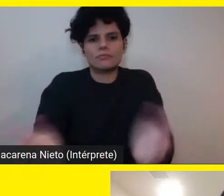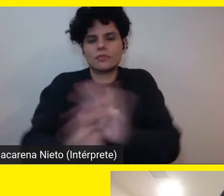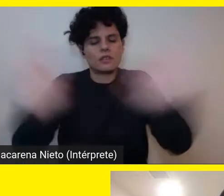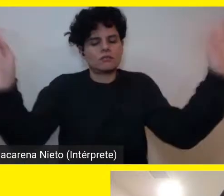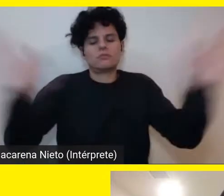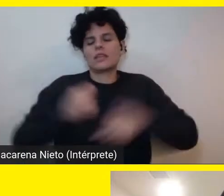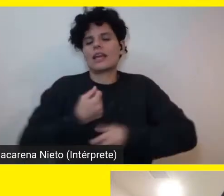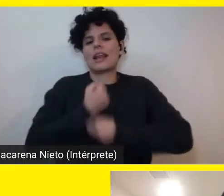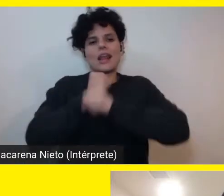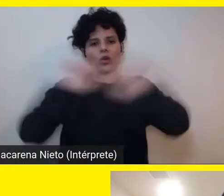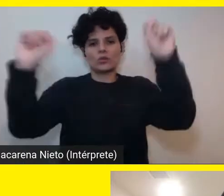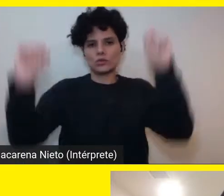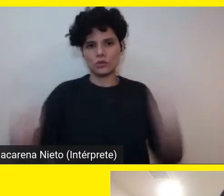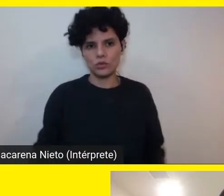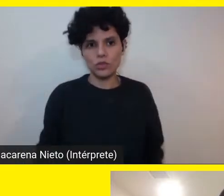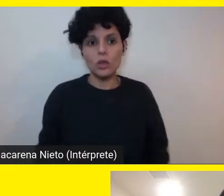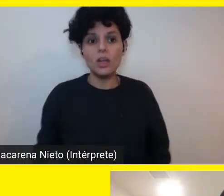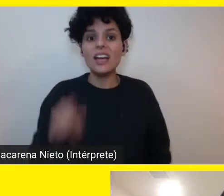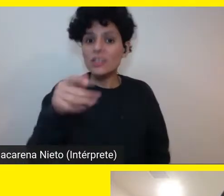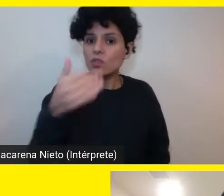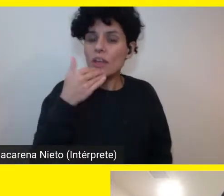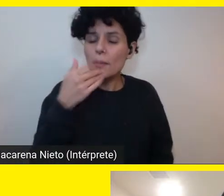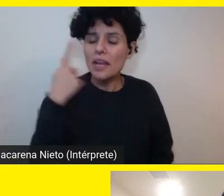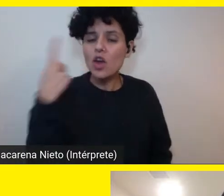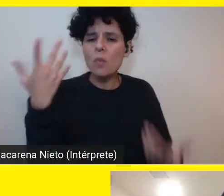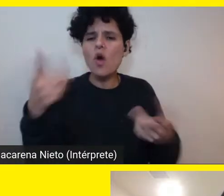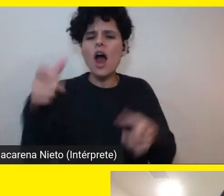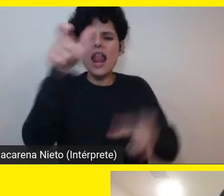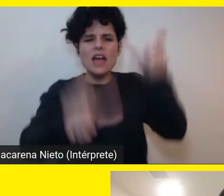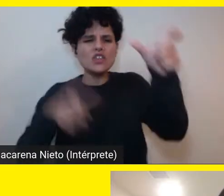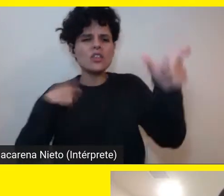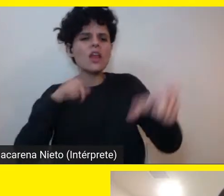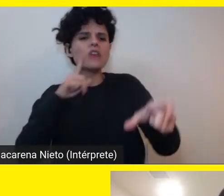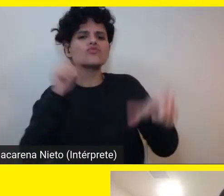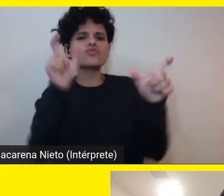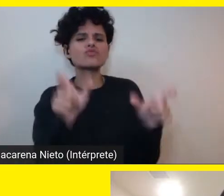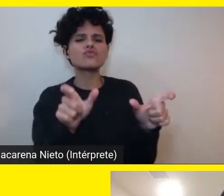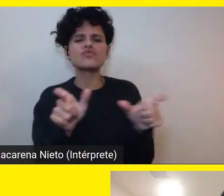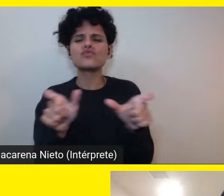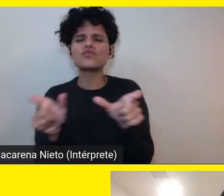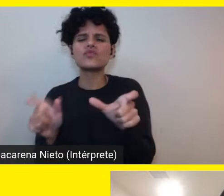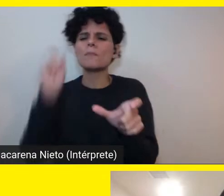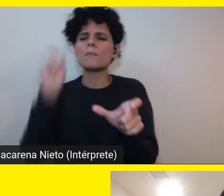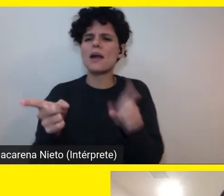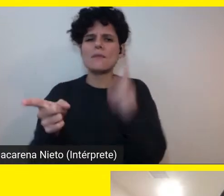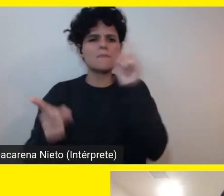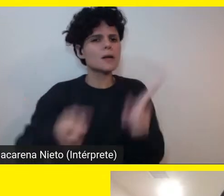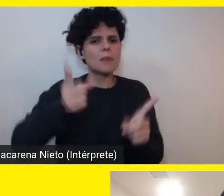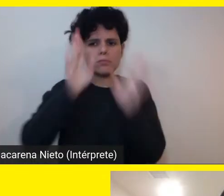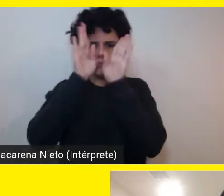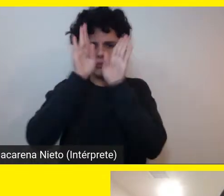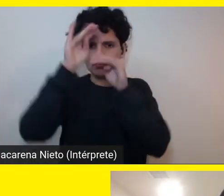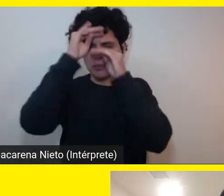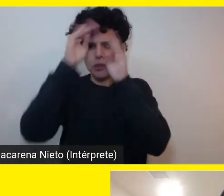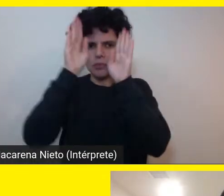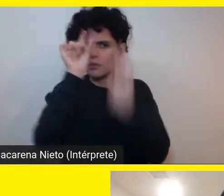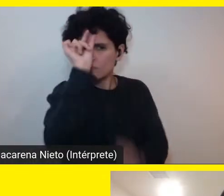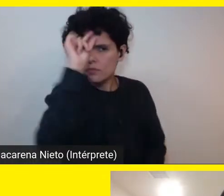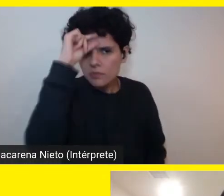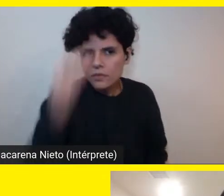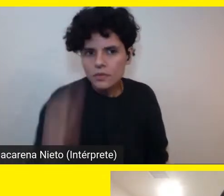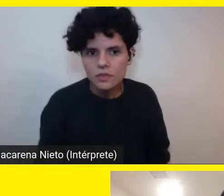con el disciplinamiento social, y el disciplinamiento social, o sea, la violencia sexual como disciplinamiento